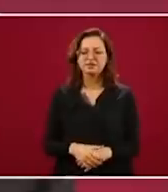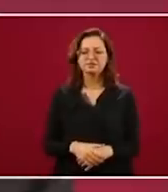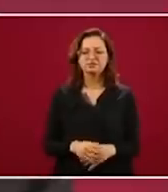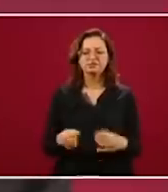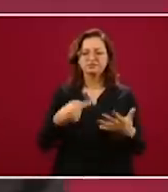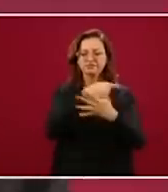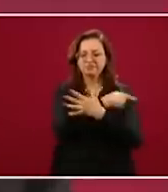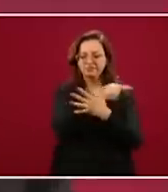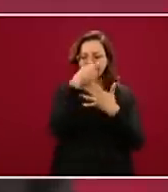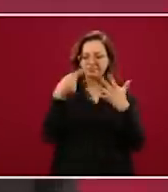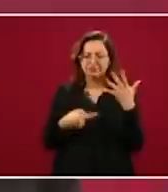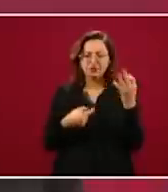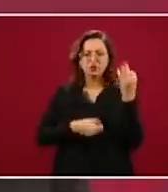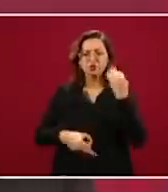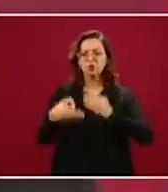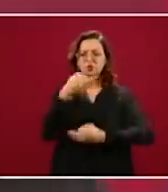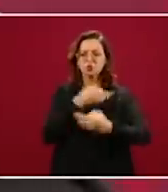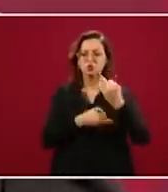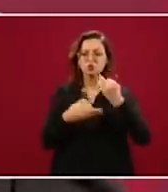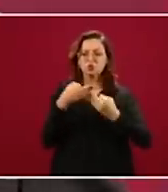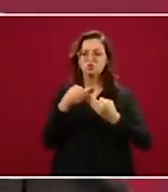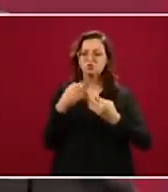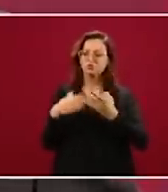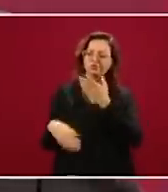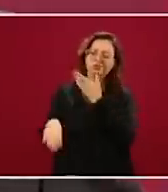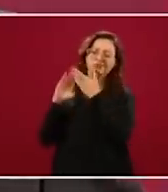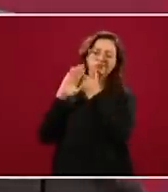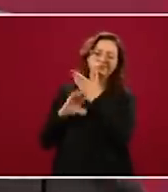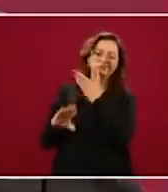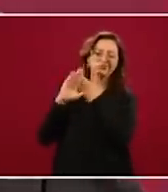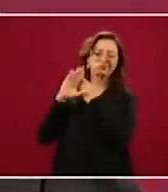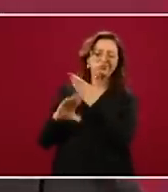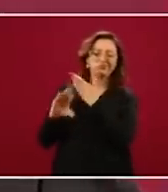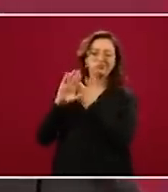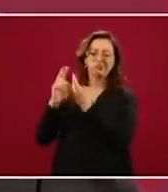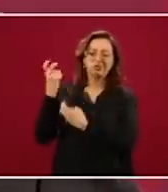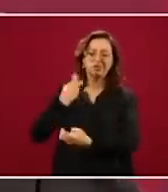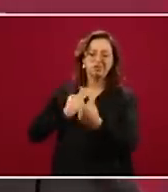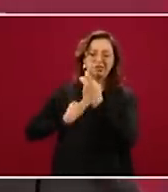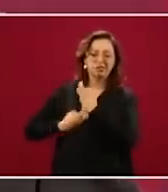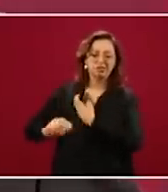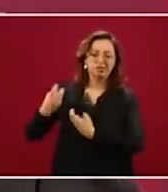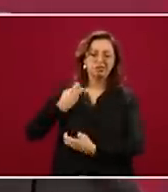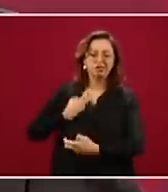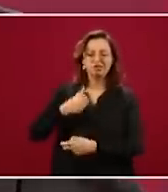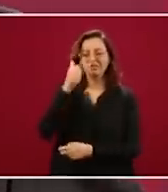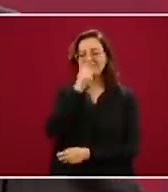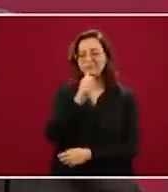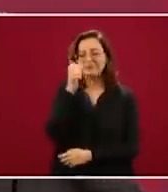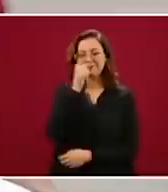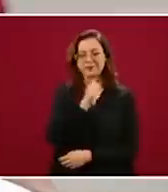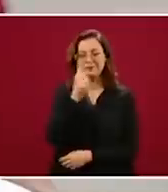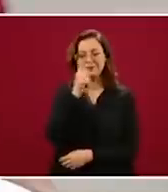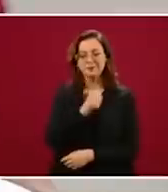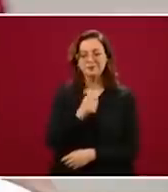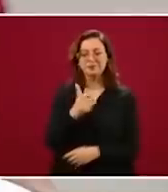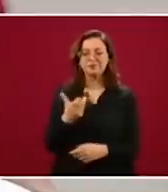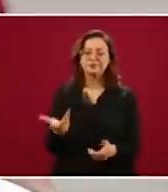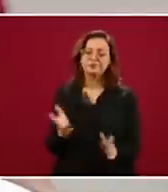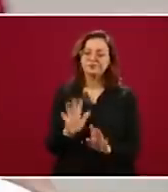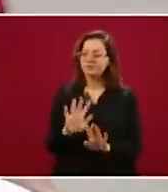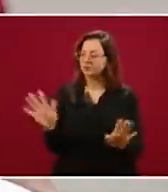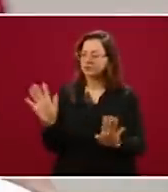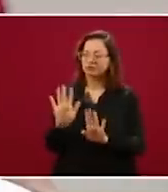todo esto, ¿no?, que utilizan nuestros adversarios. Entonces, hay que sacarles la